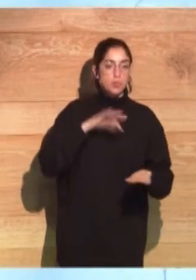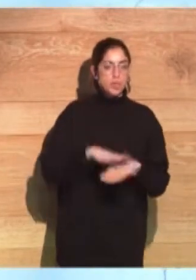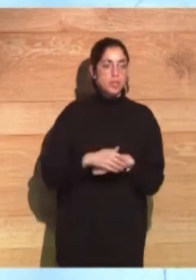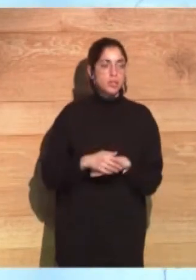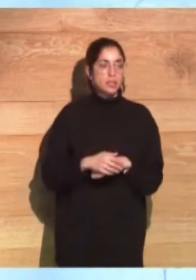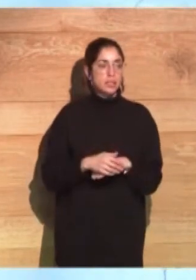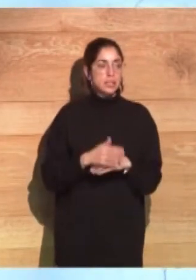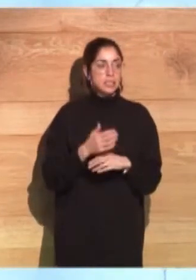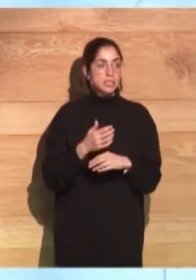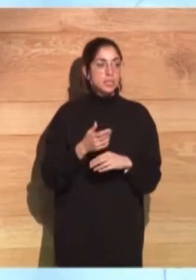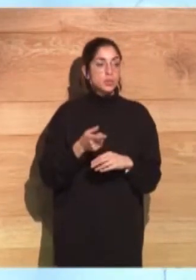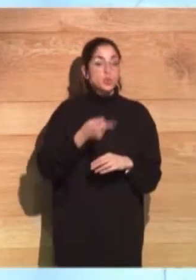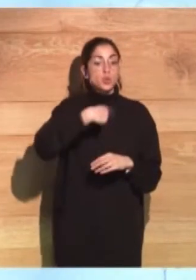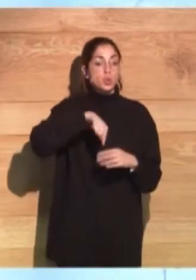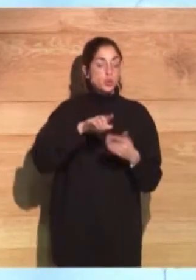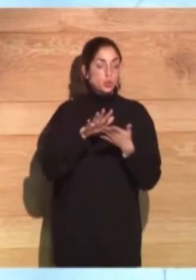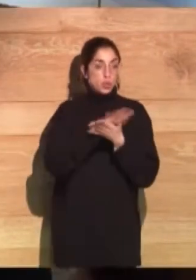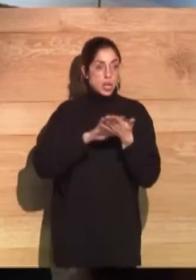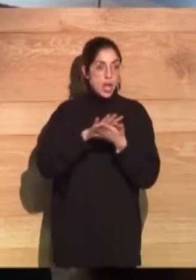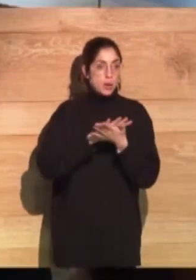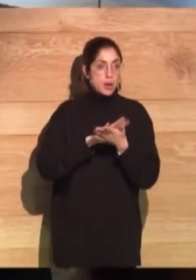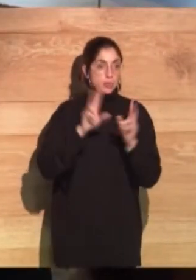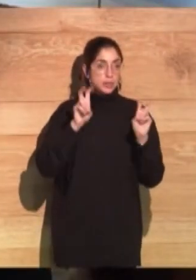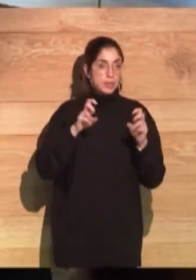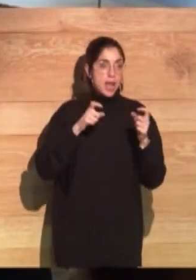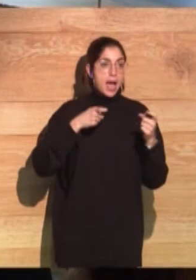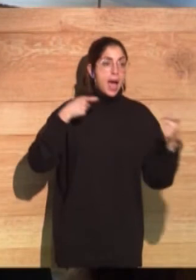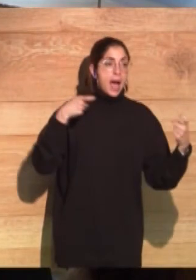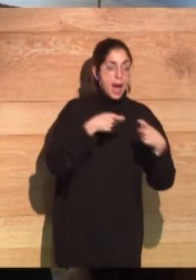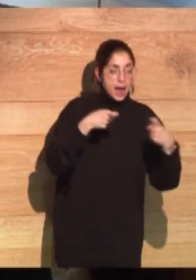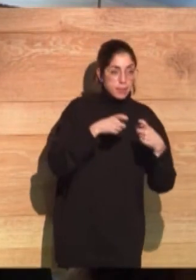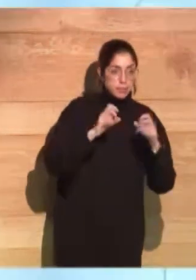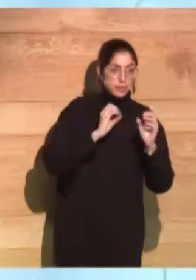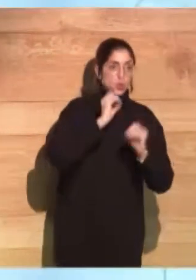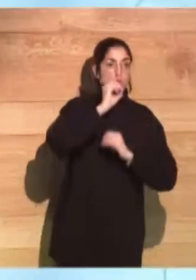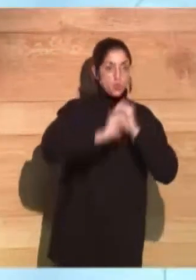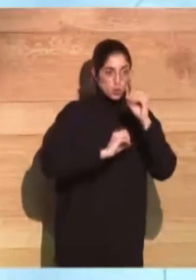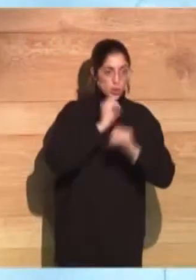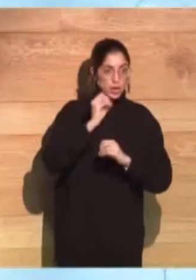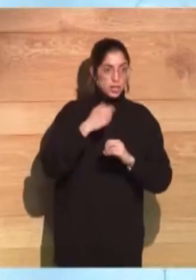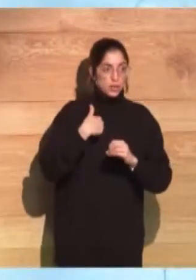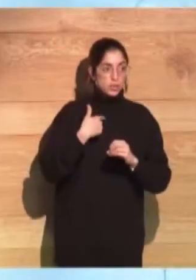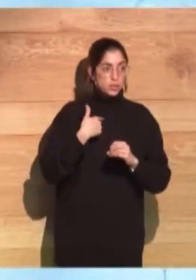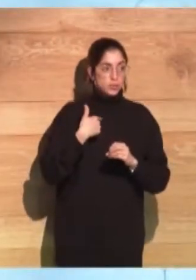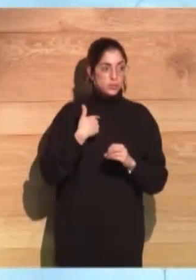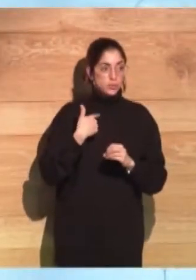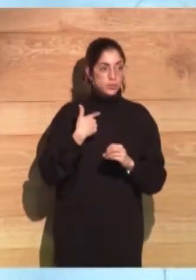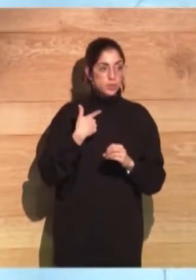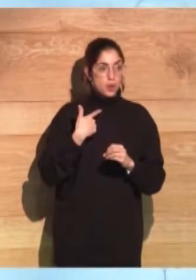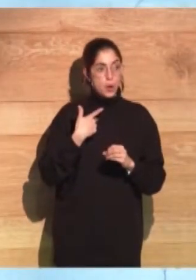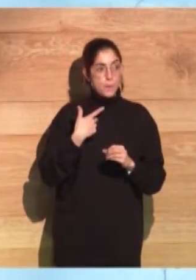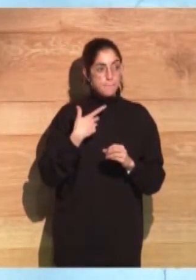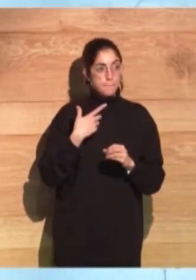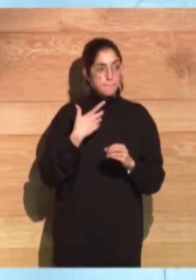Cuando estamos hablando de armas nucleares, soy parte de Elders. Es